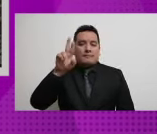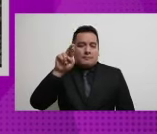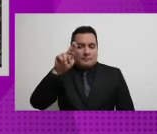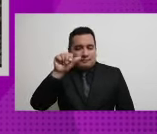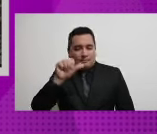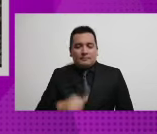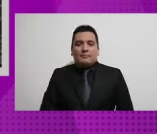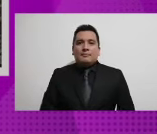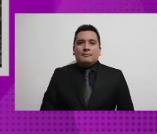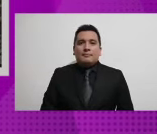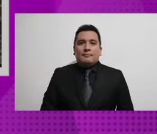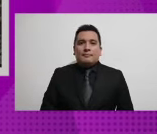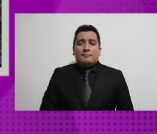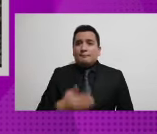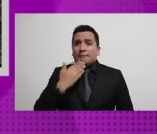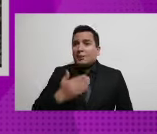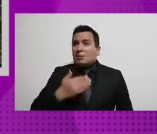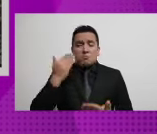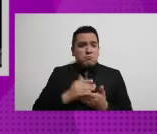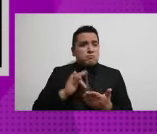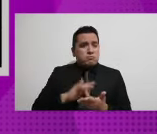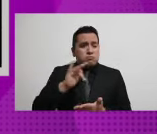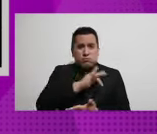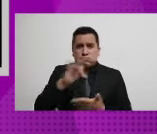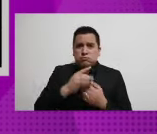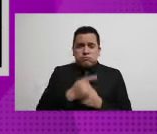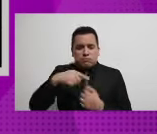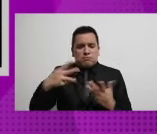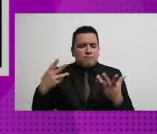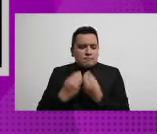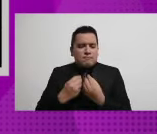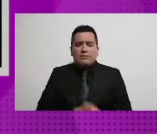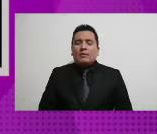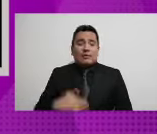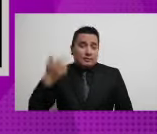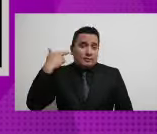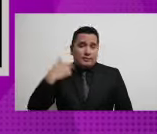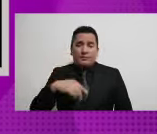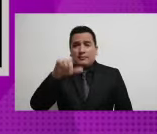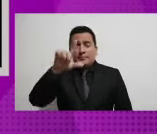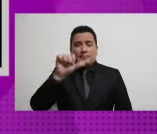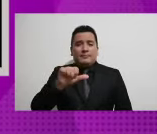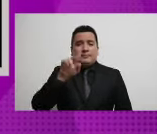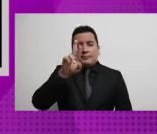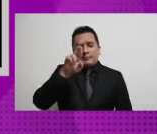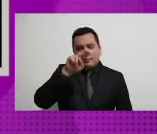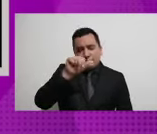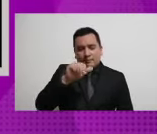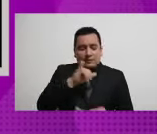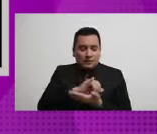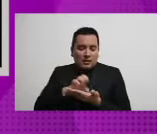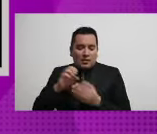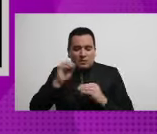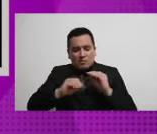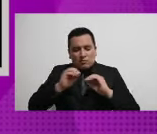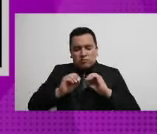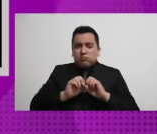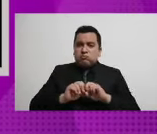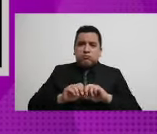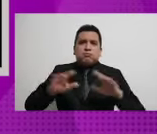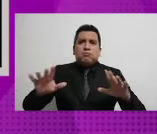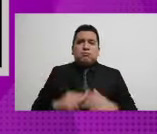programa del Instituto Electoral de Coahuila. Y bueno, fue todo. Muchísimas gracias por haber estado aquí con nosotros en su programa La Urna, esta producción del